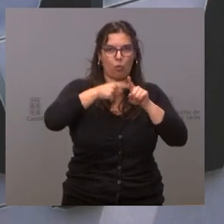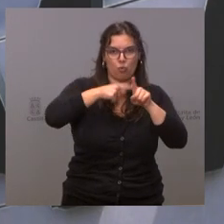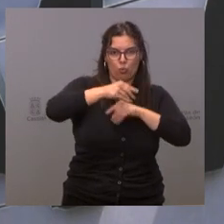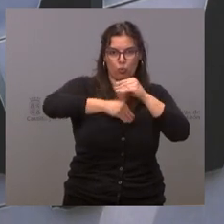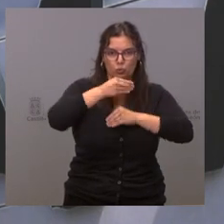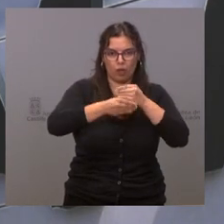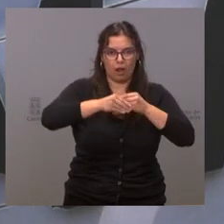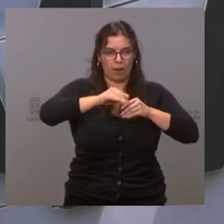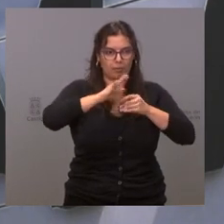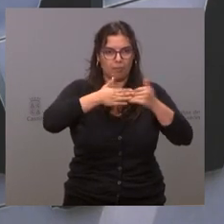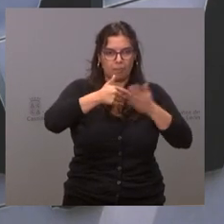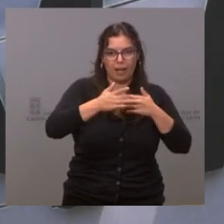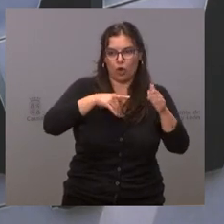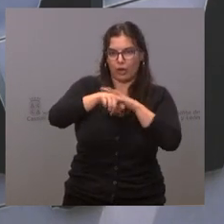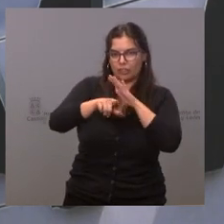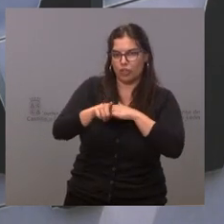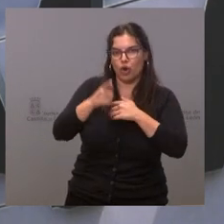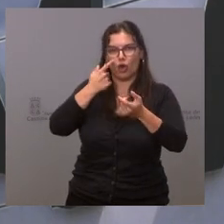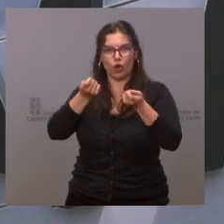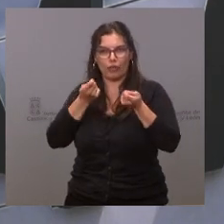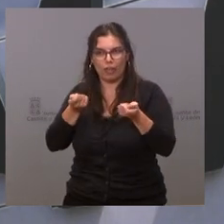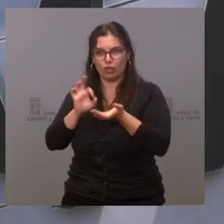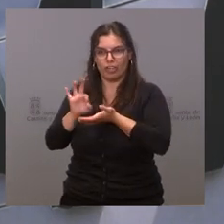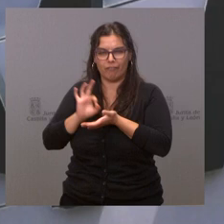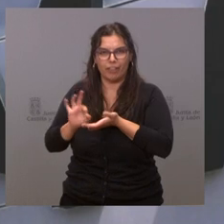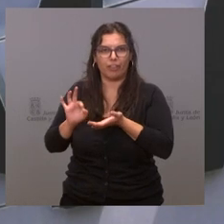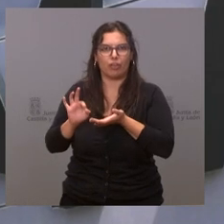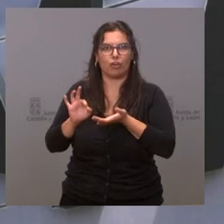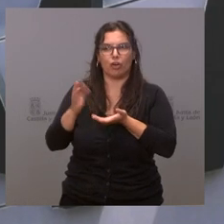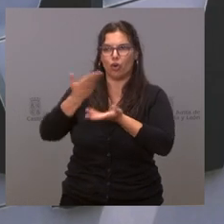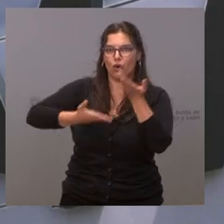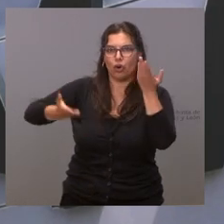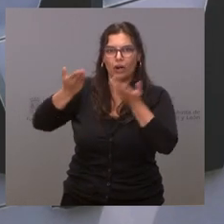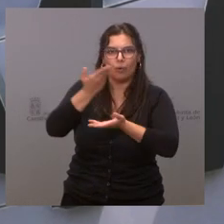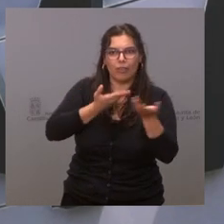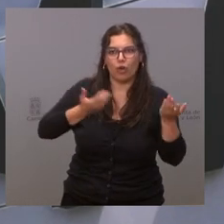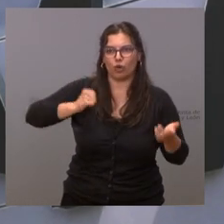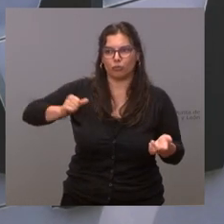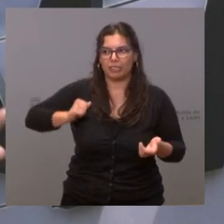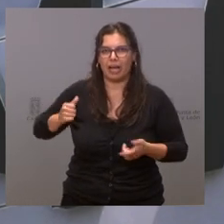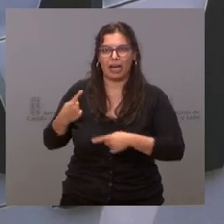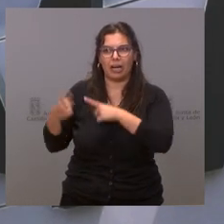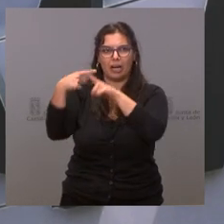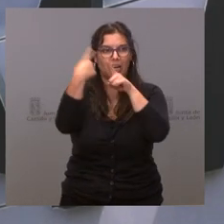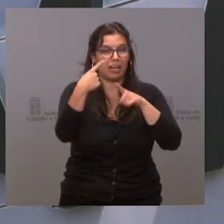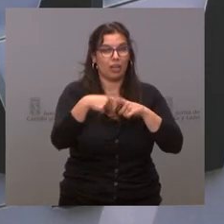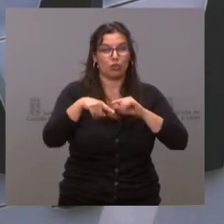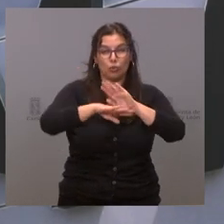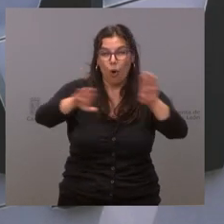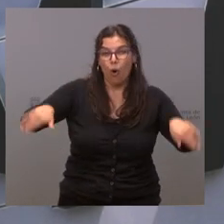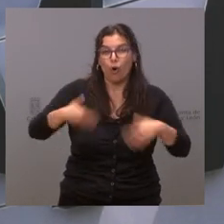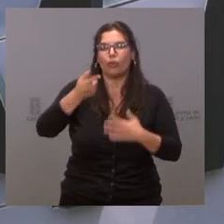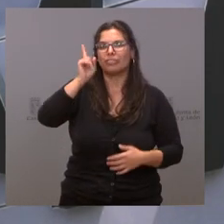gestión del personal la coordinación entre los servicios la colaboración entre los hospitales también saber